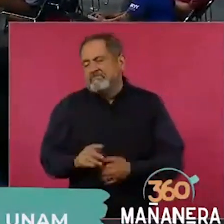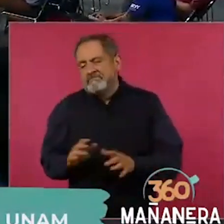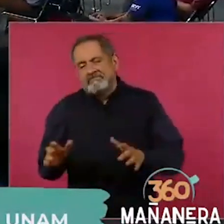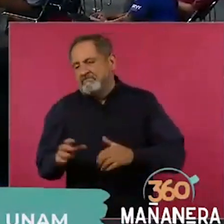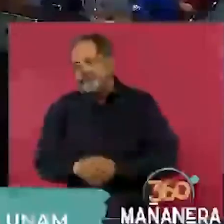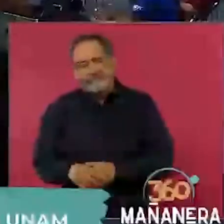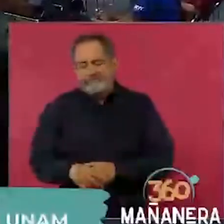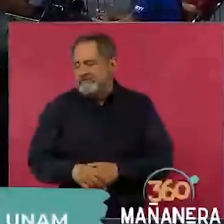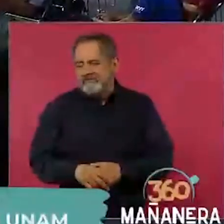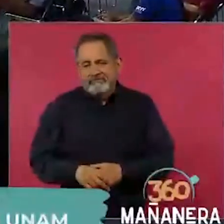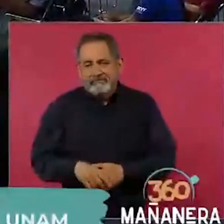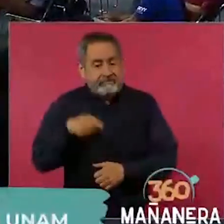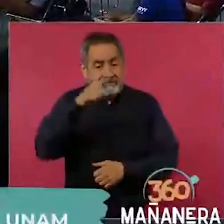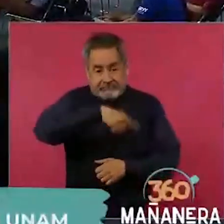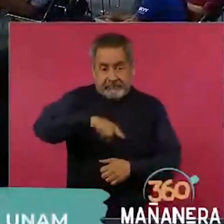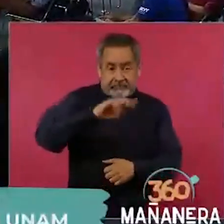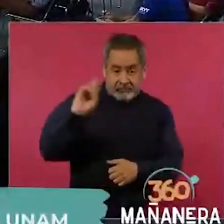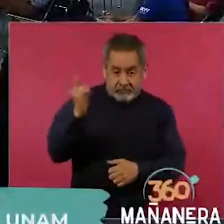agarraron el modelo